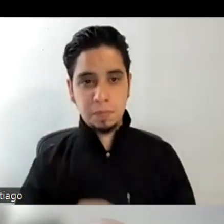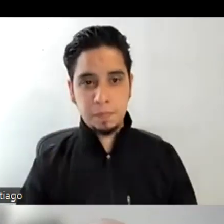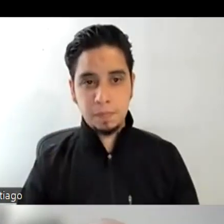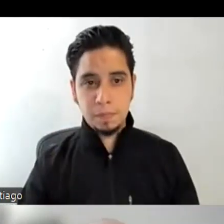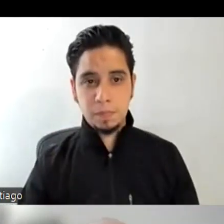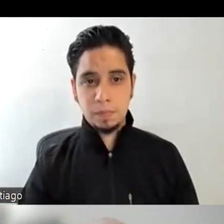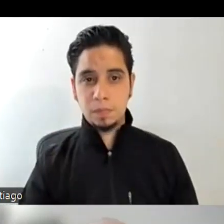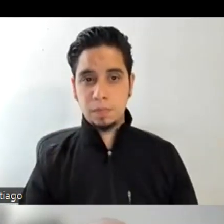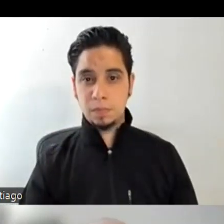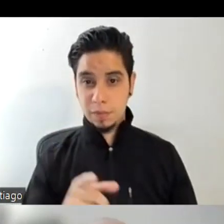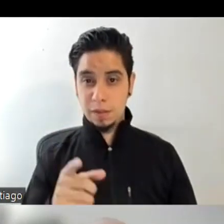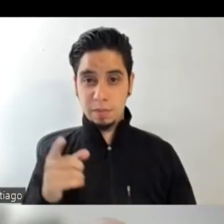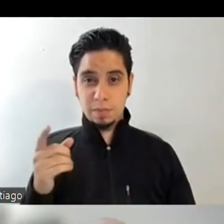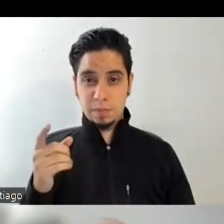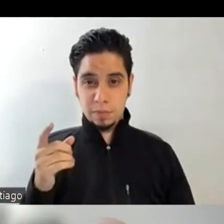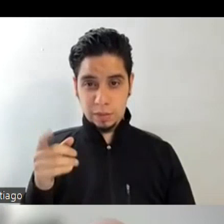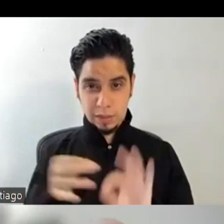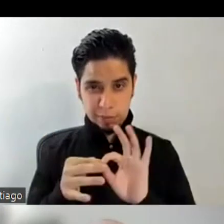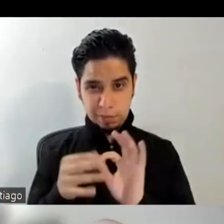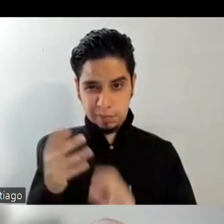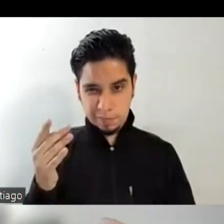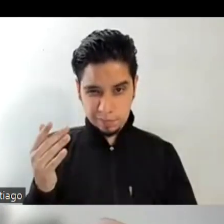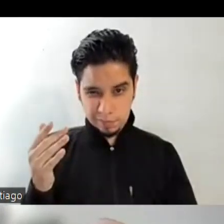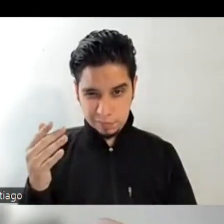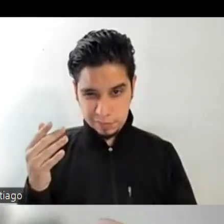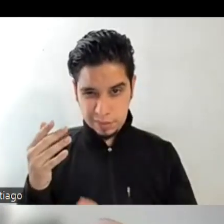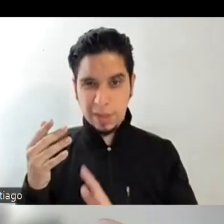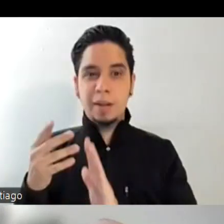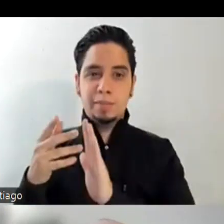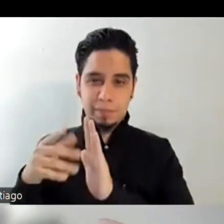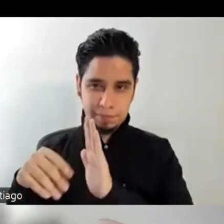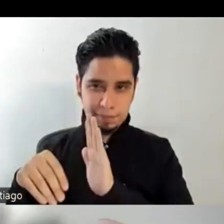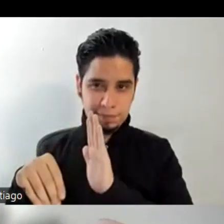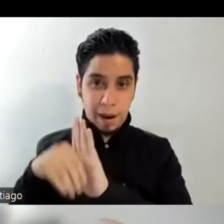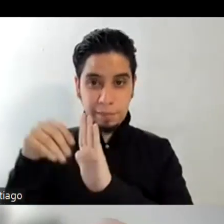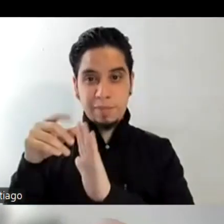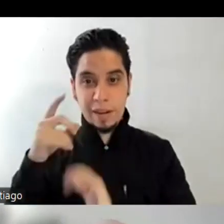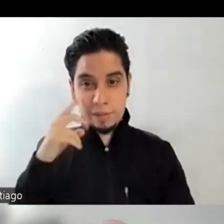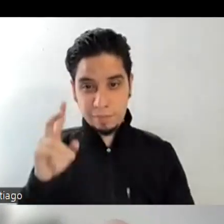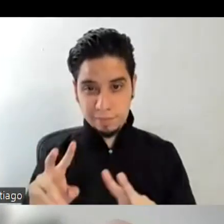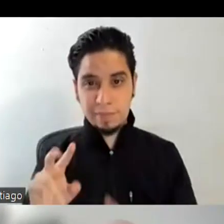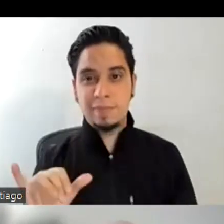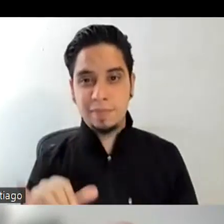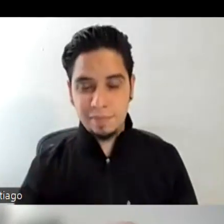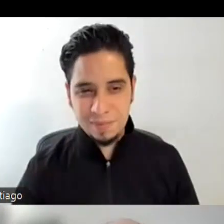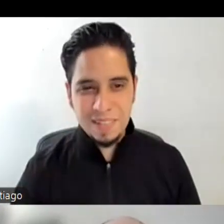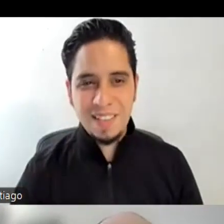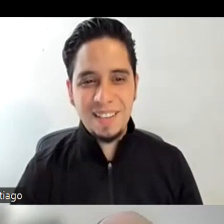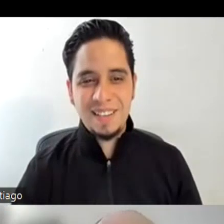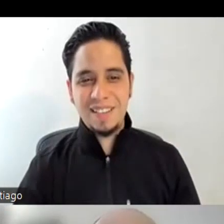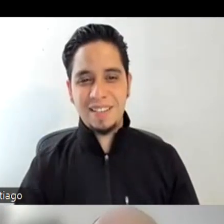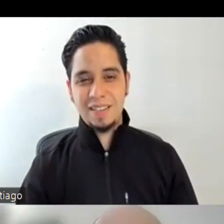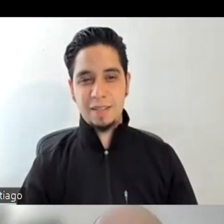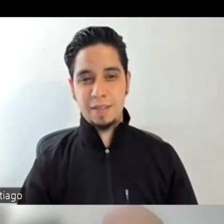W espera. Él hace la campanita y espera. Dice, y la repite. Ok, ya, seguimos. Es,